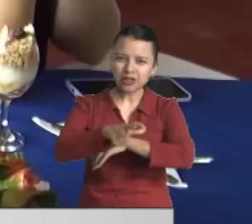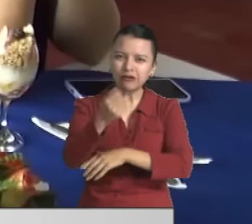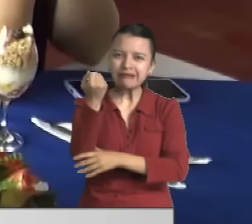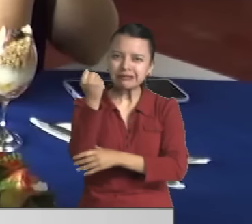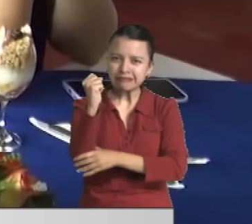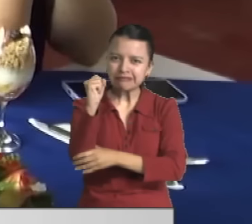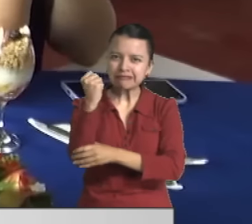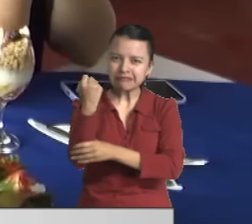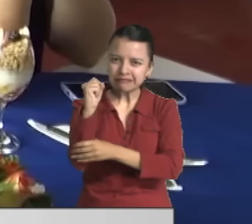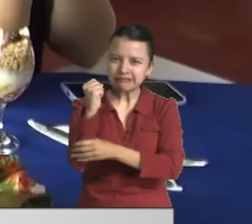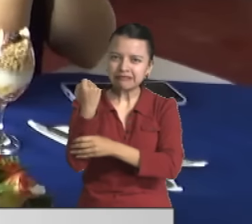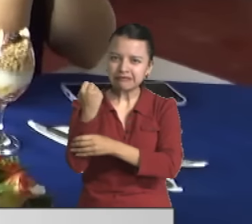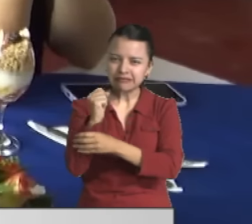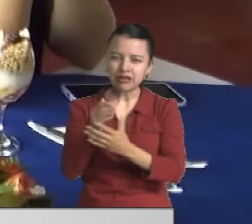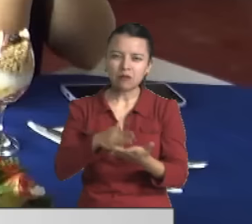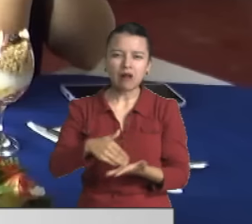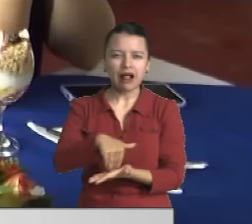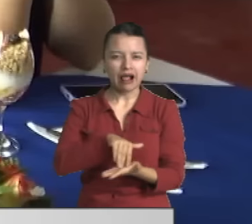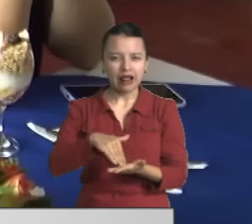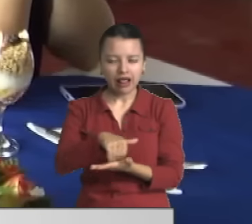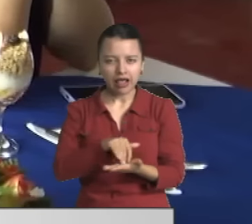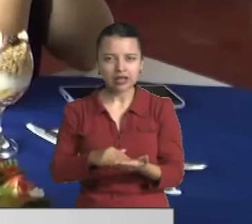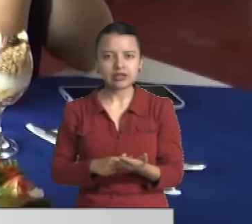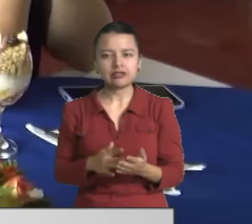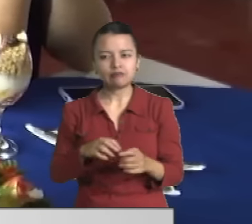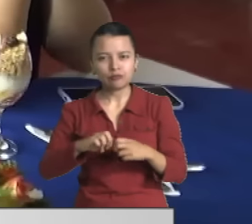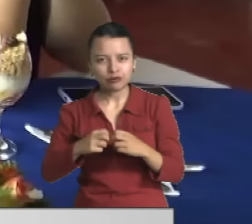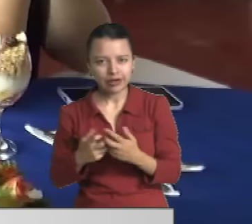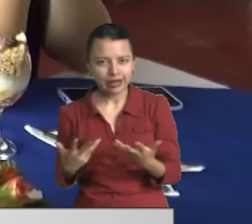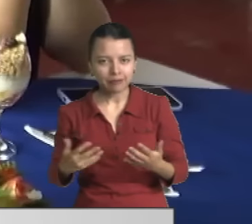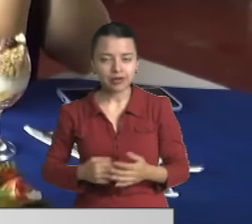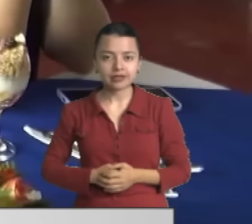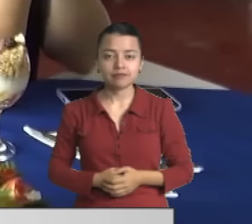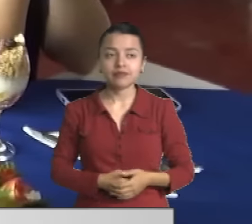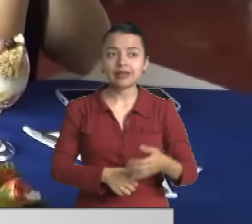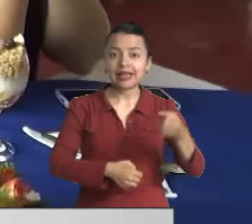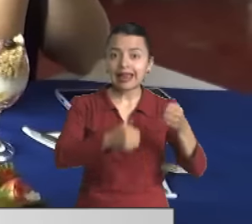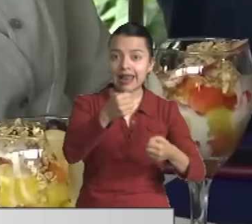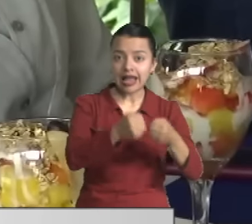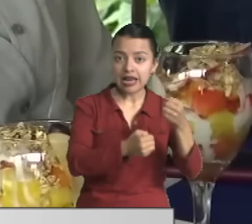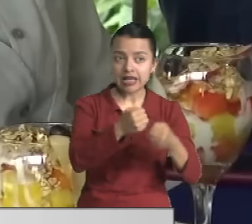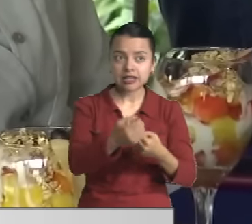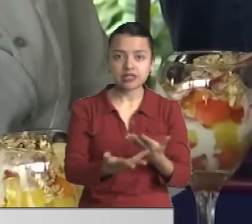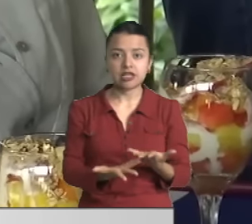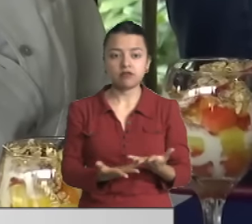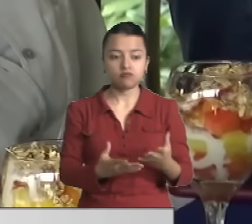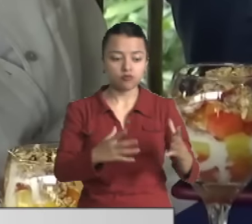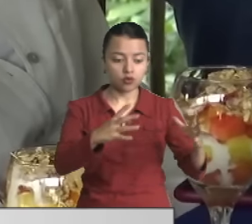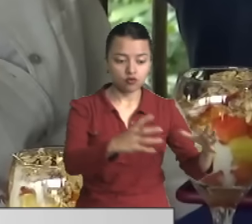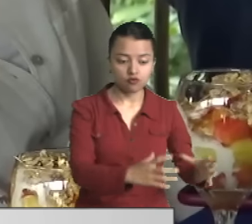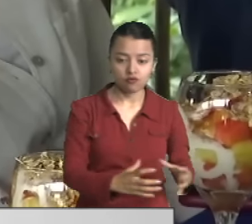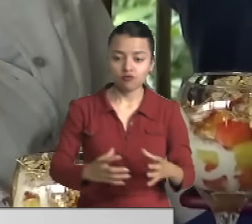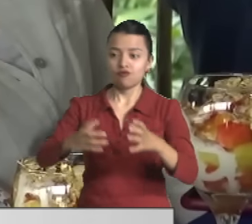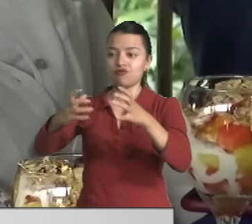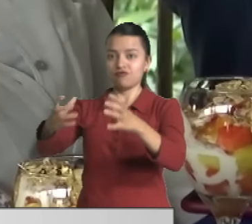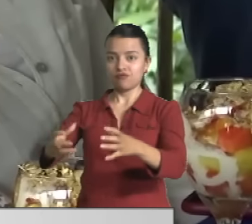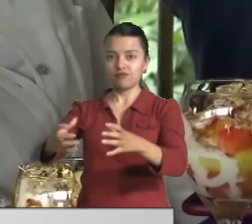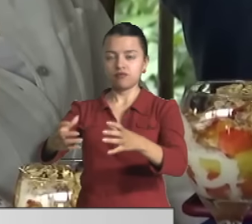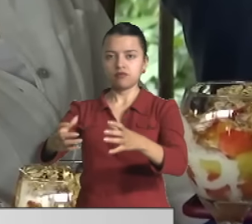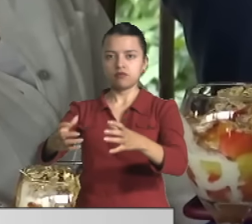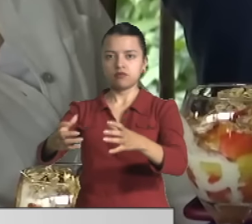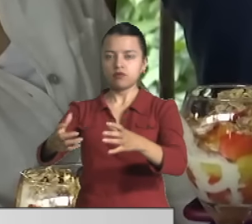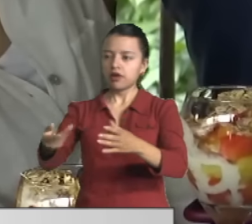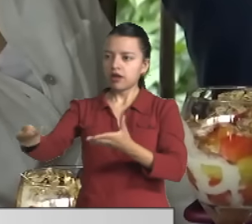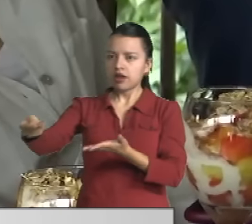sigue estando muy frágil con algunos inconvenientes. El precio pagado al productor pues viene a la baja desde hace